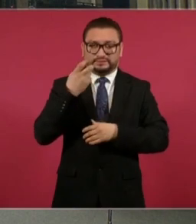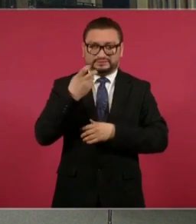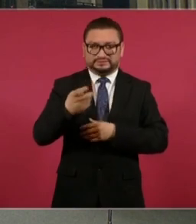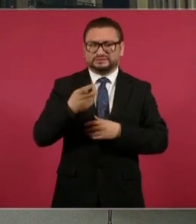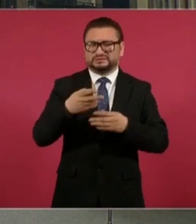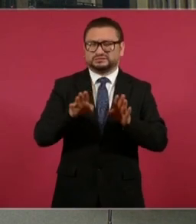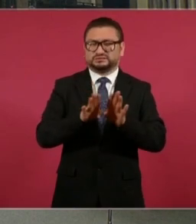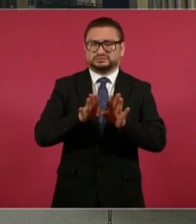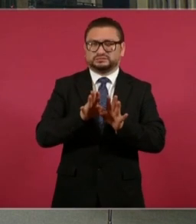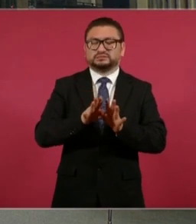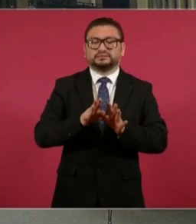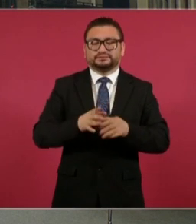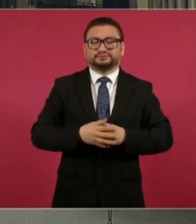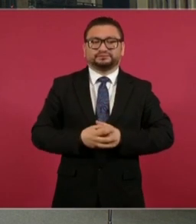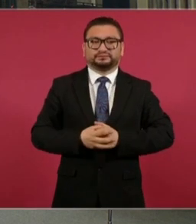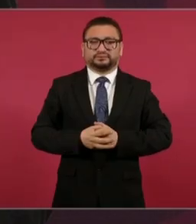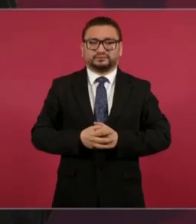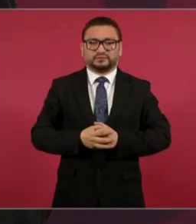va